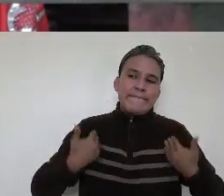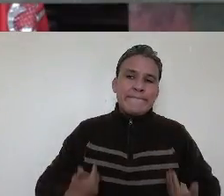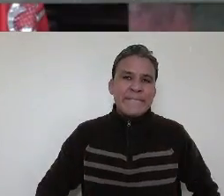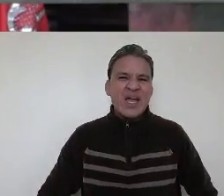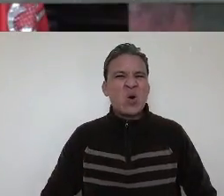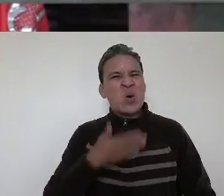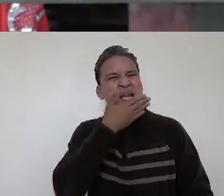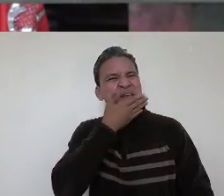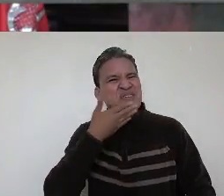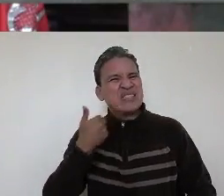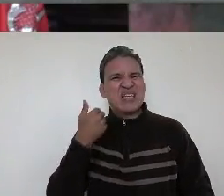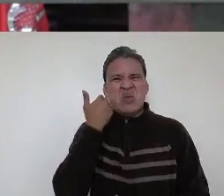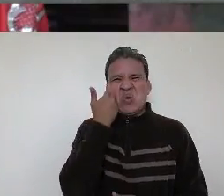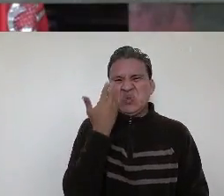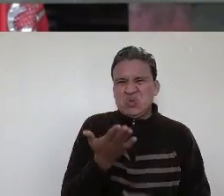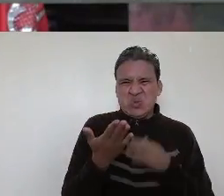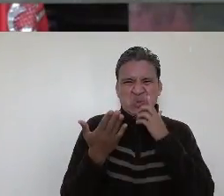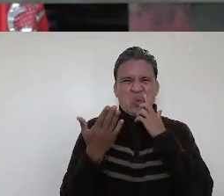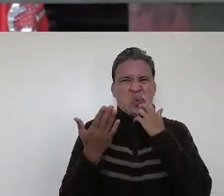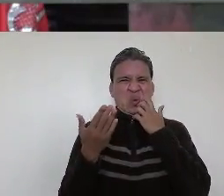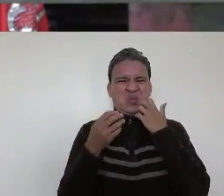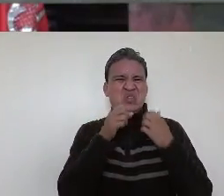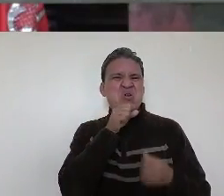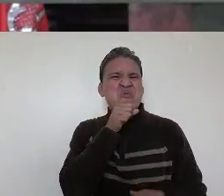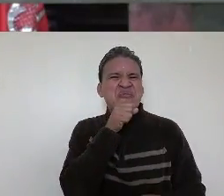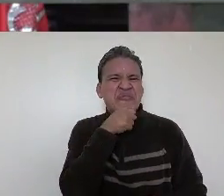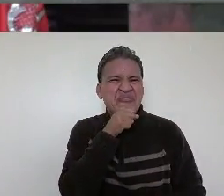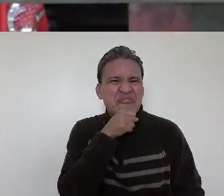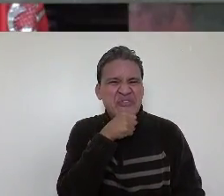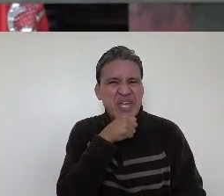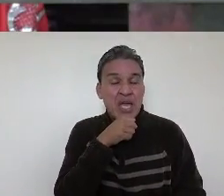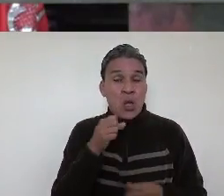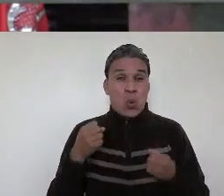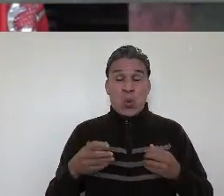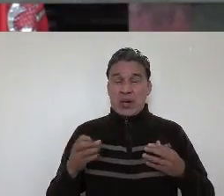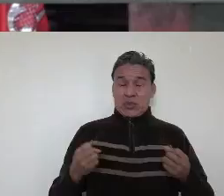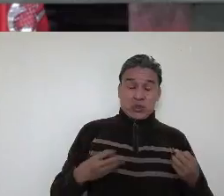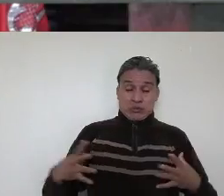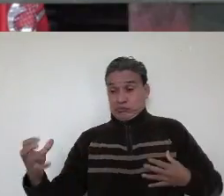sucio, andrajoso o a lo mejor escandaloso.